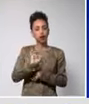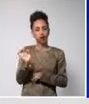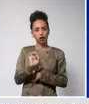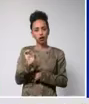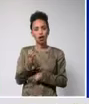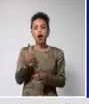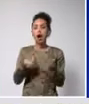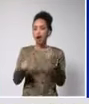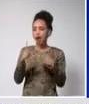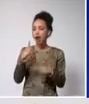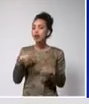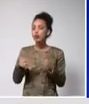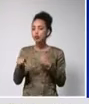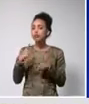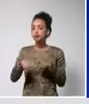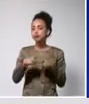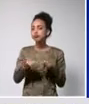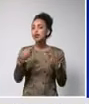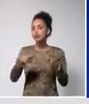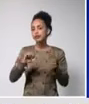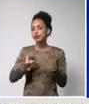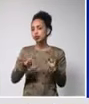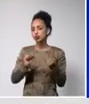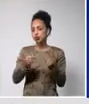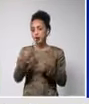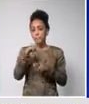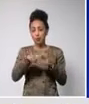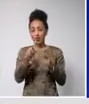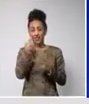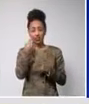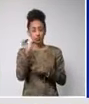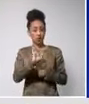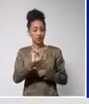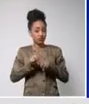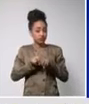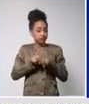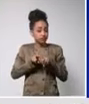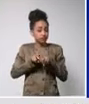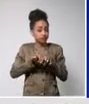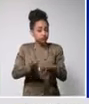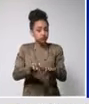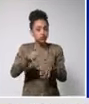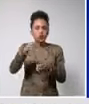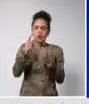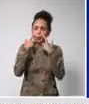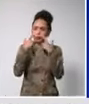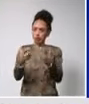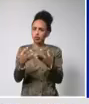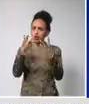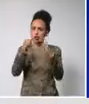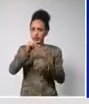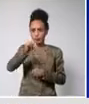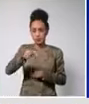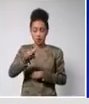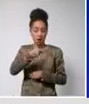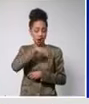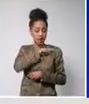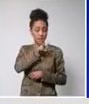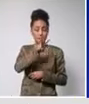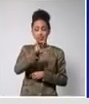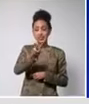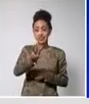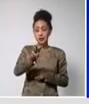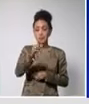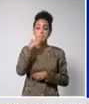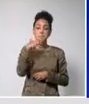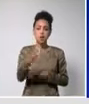hay evidencia de que persiste una transmisión muy importante. Ayer fueron 23 más que la jornada